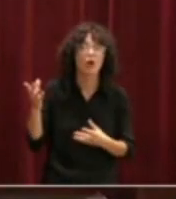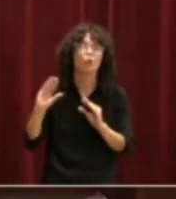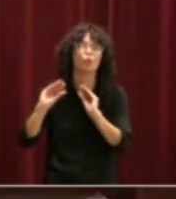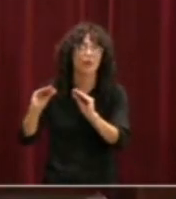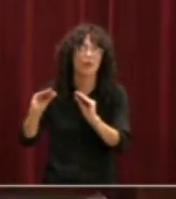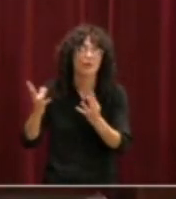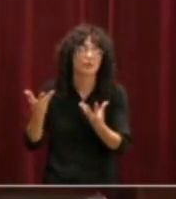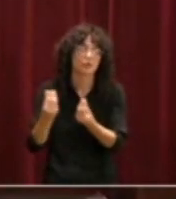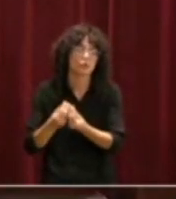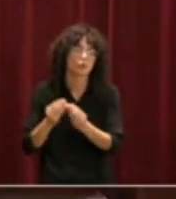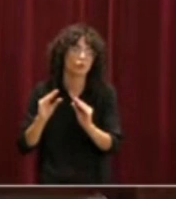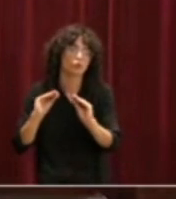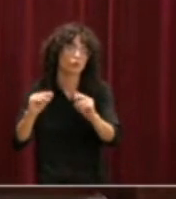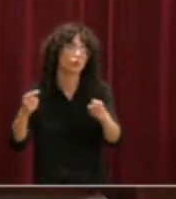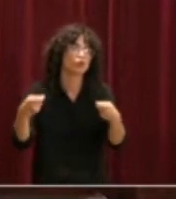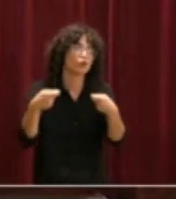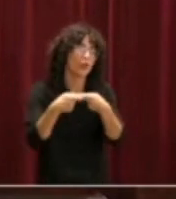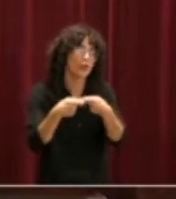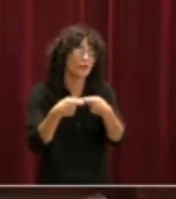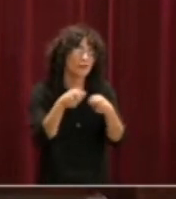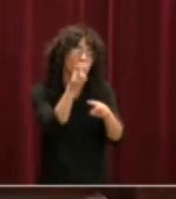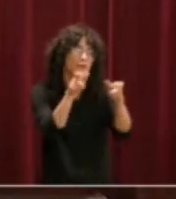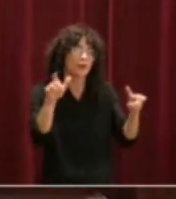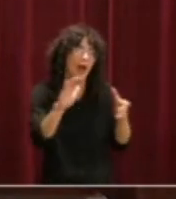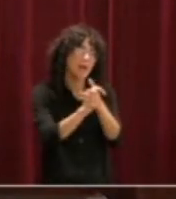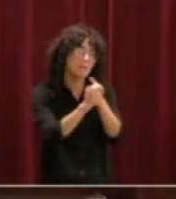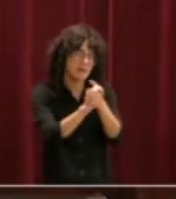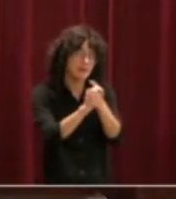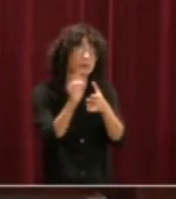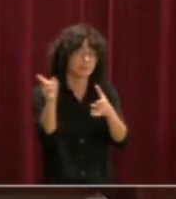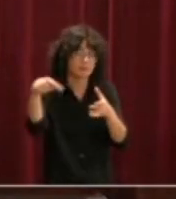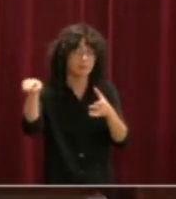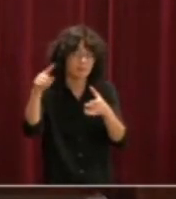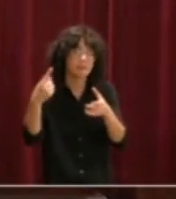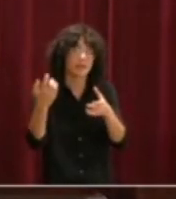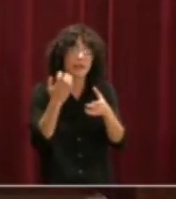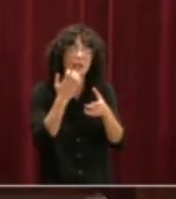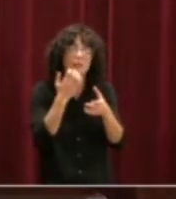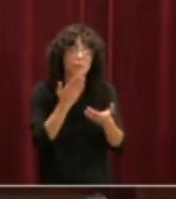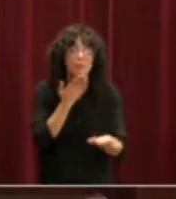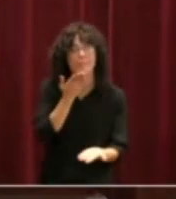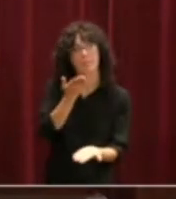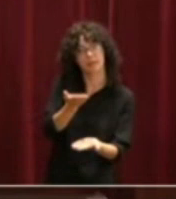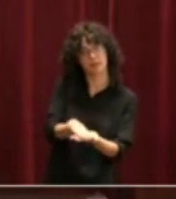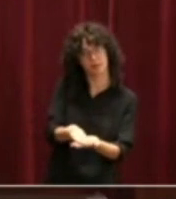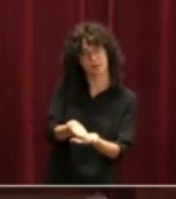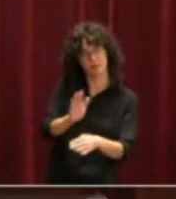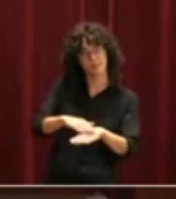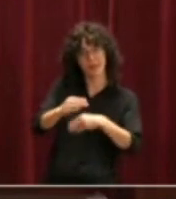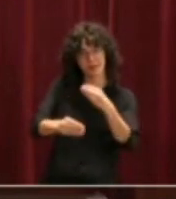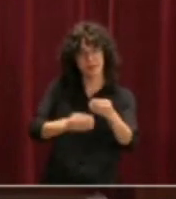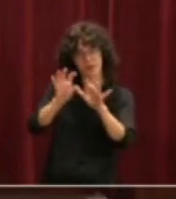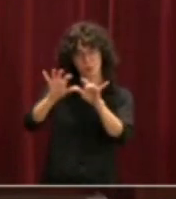sus amigos del gobierno de baleares denegaron la petición que se les hizo de contar con un dictamen del